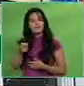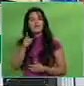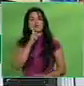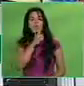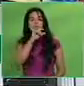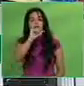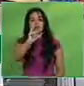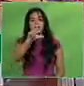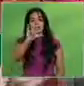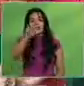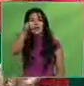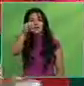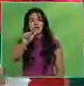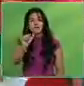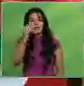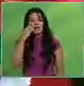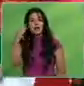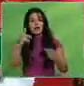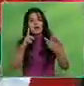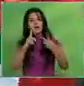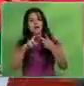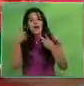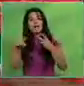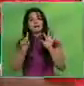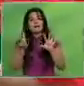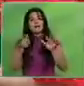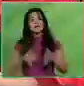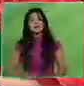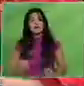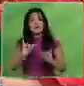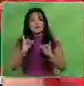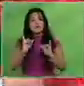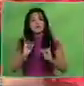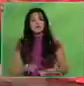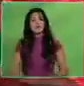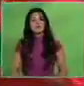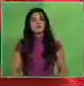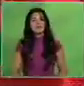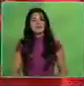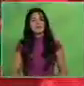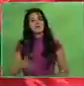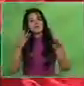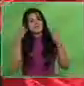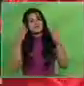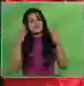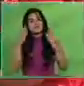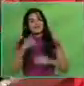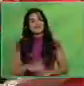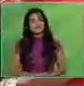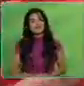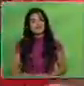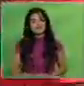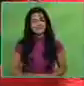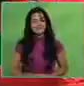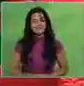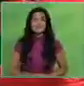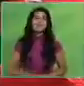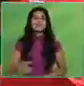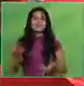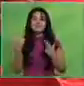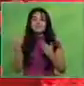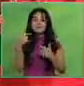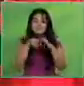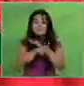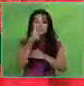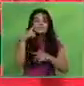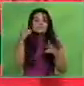Iliana Carolina León y sus seis muchachos. Muchachos y muchachas, vamos allá. ¿Me va a enseñar tu